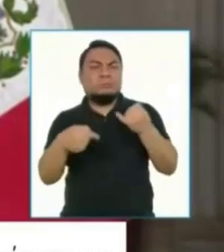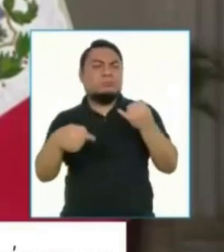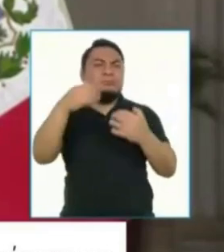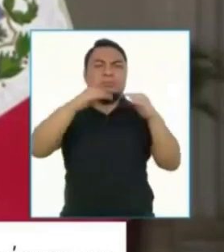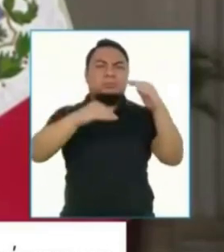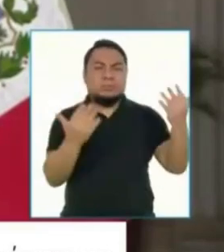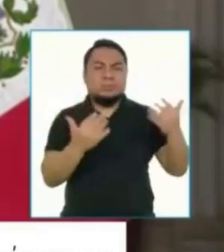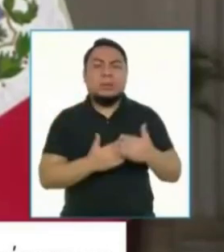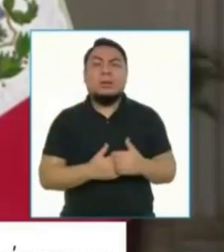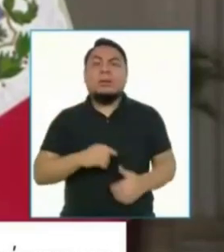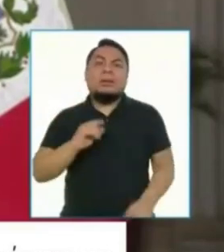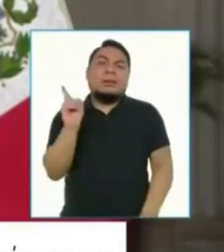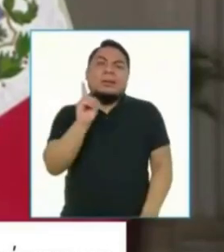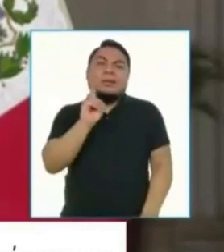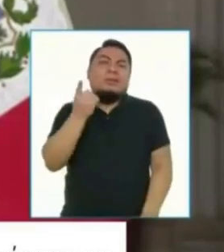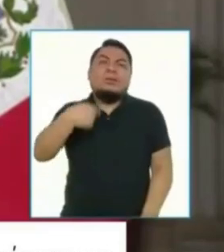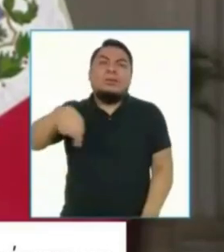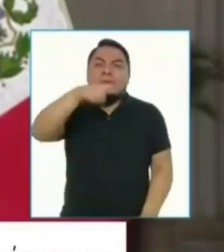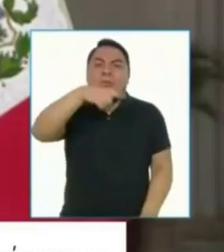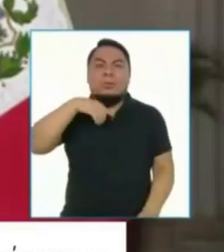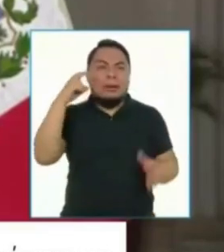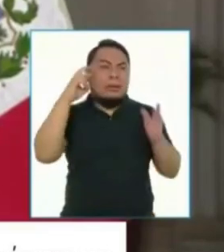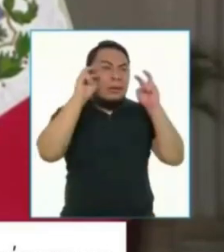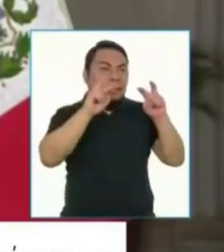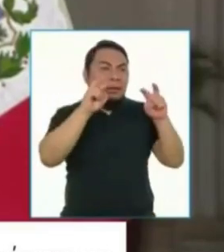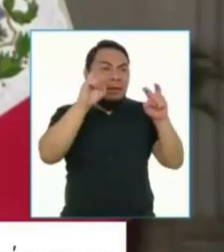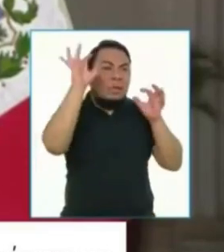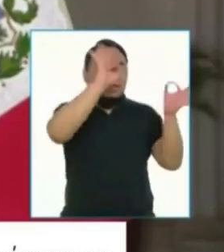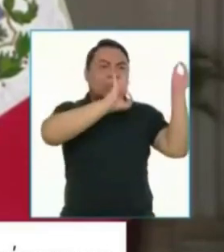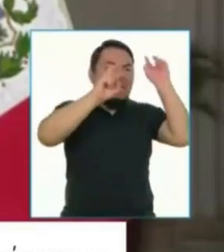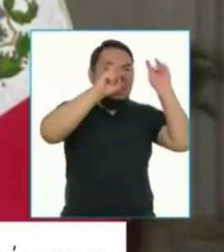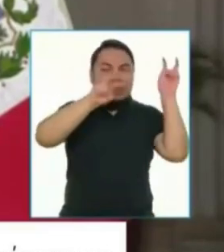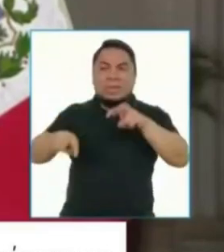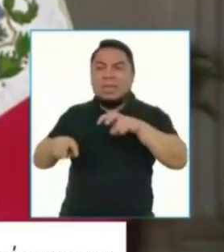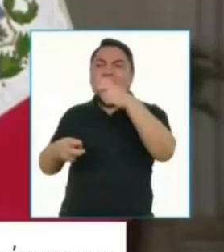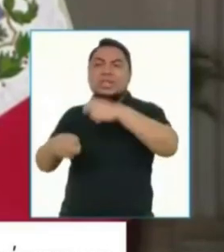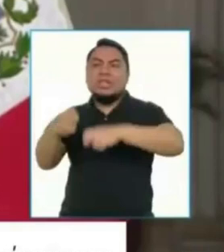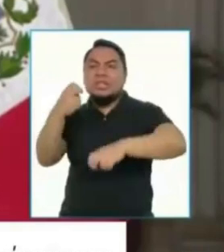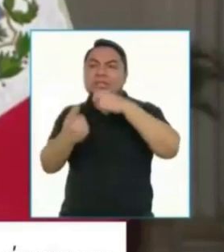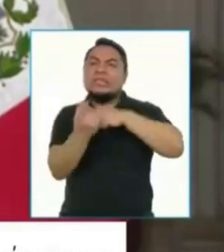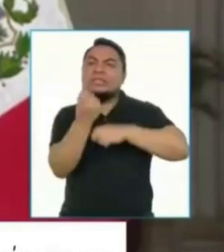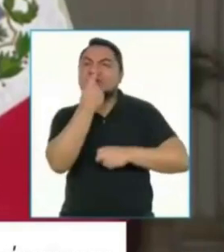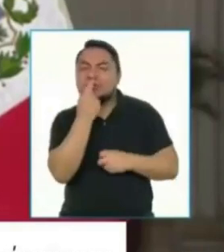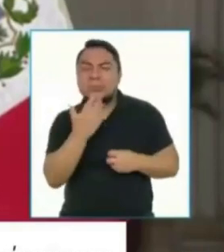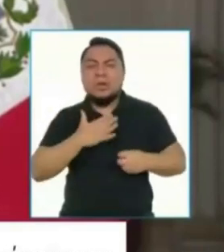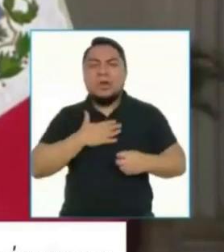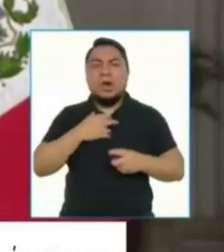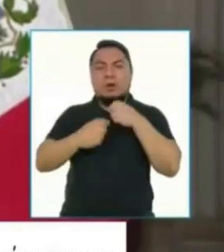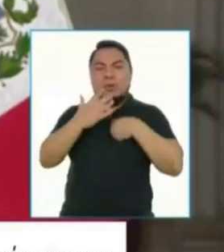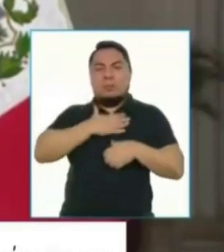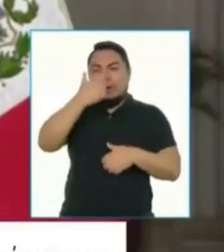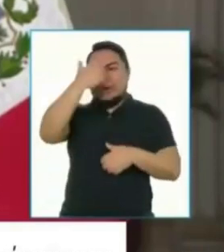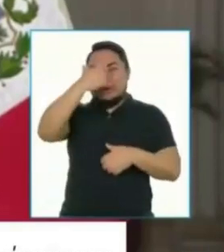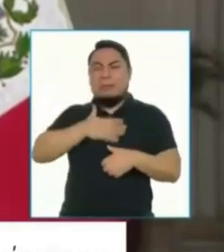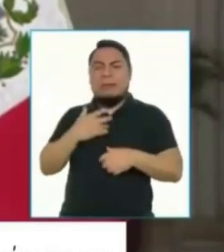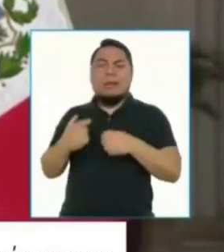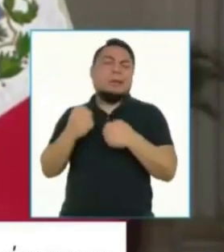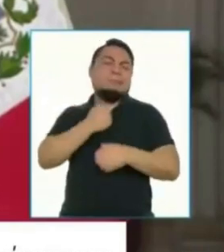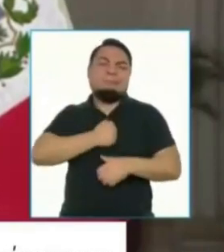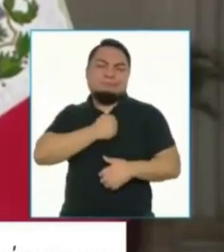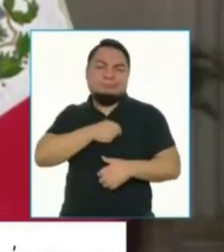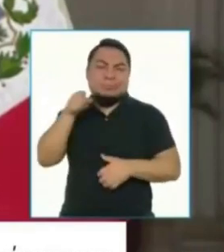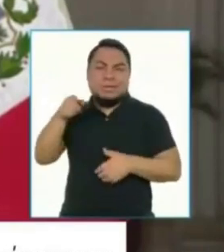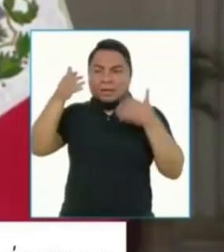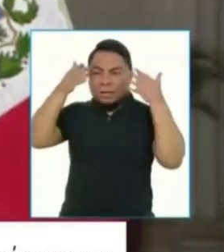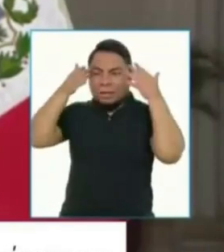de que los candidatos en primera instancia no se presenten. Obviamente es un golpe muy fuerte a Urresti, tanto así que ya en sus tweets ya